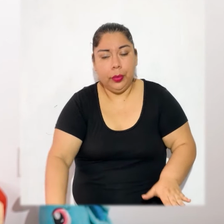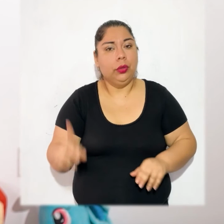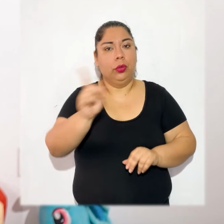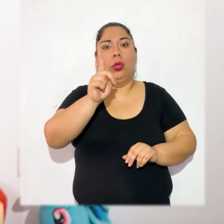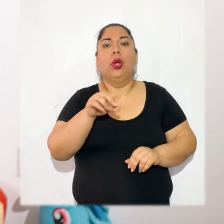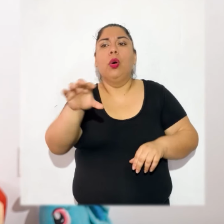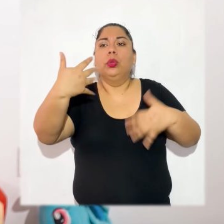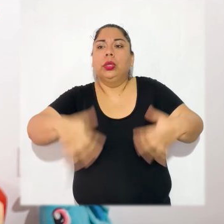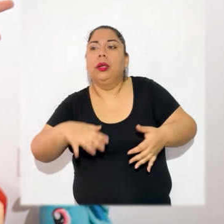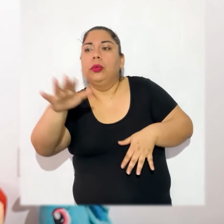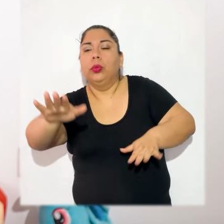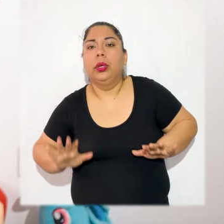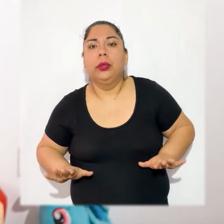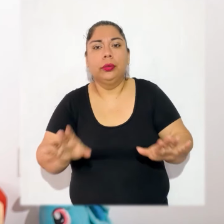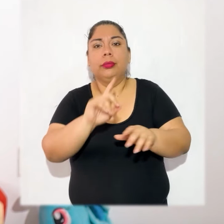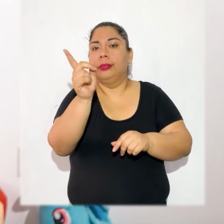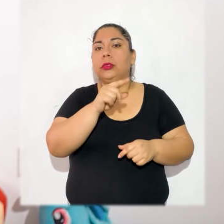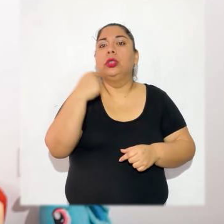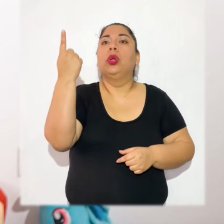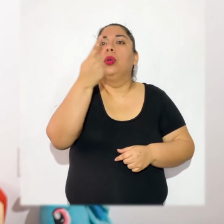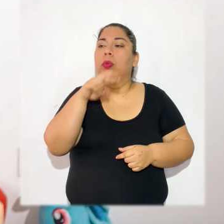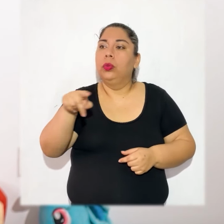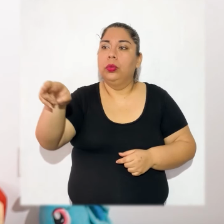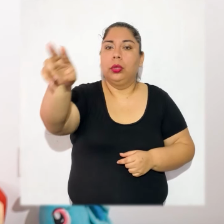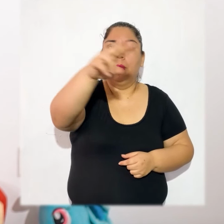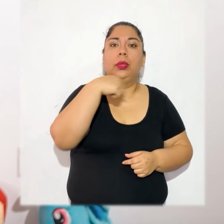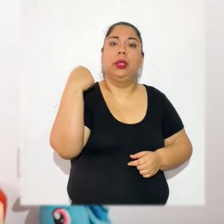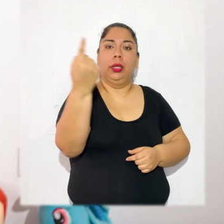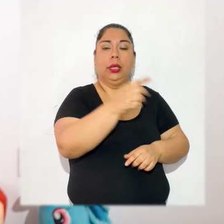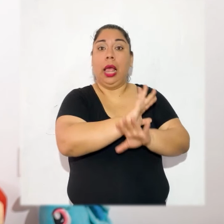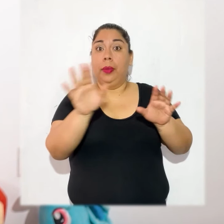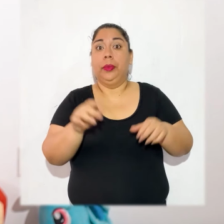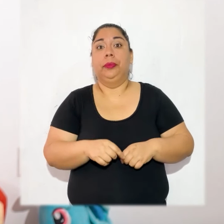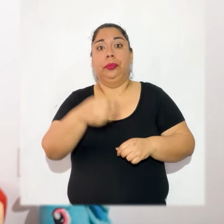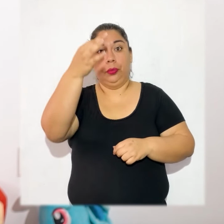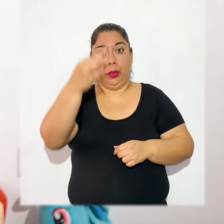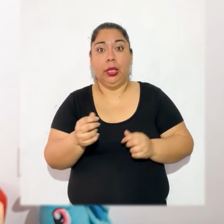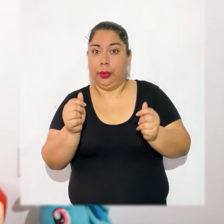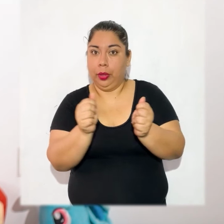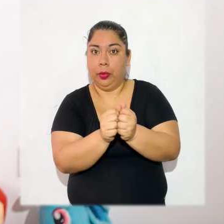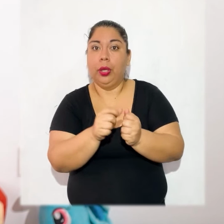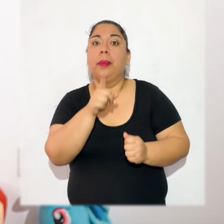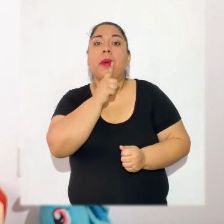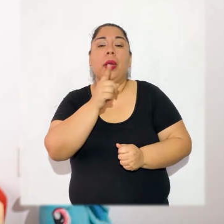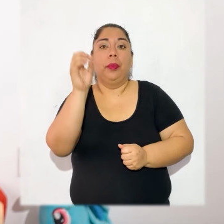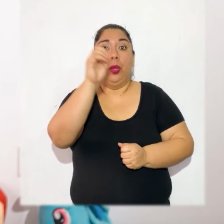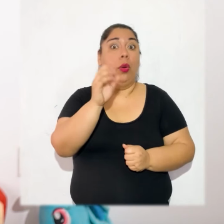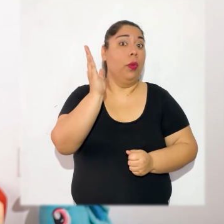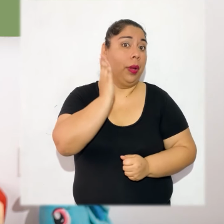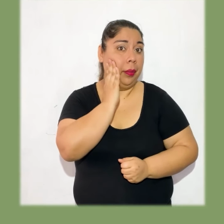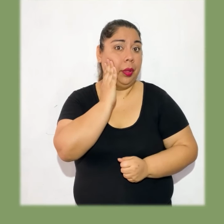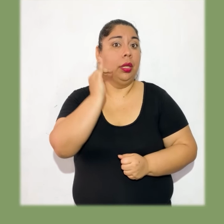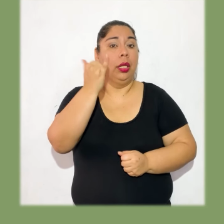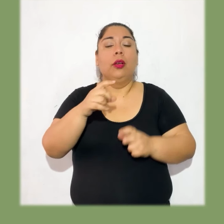Y cuando salimos solo podemos dar una vuelta alrededor de la calle, siempre acompañados de nuestro papi o mami y con nuestra más bella.